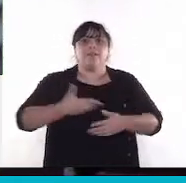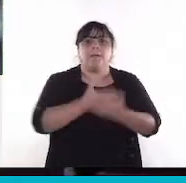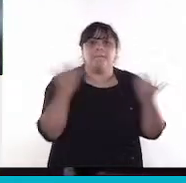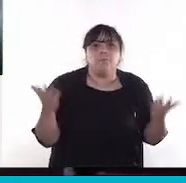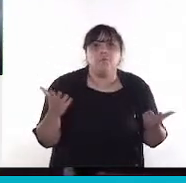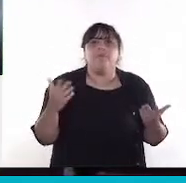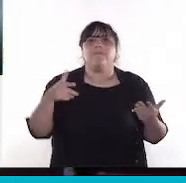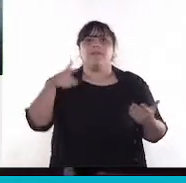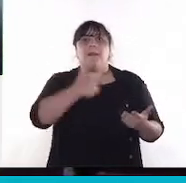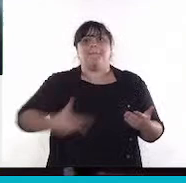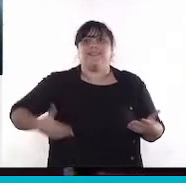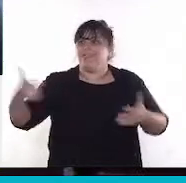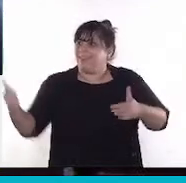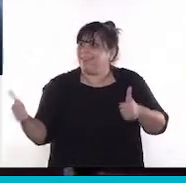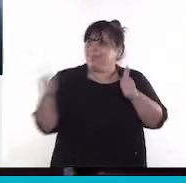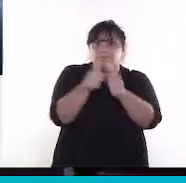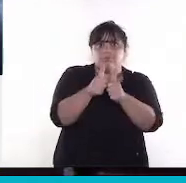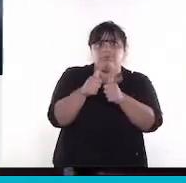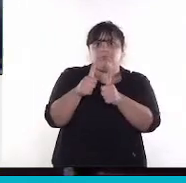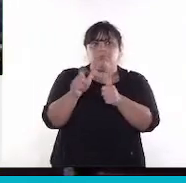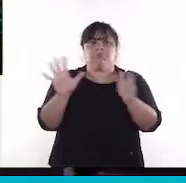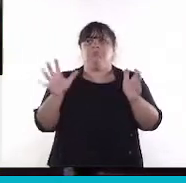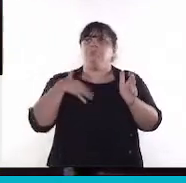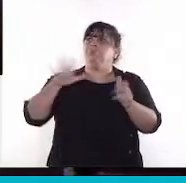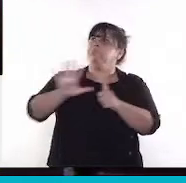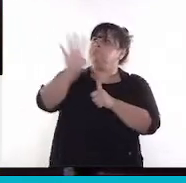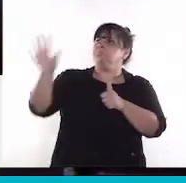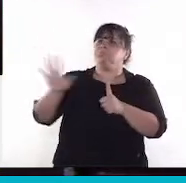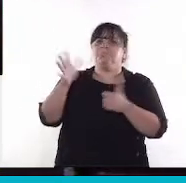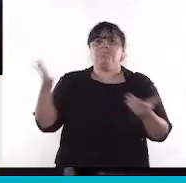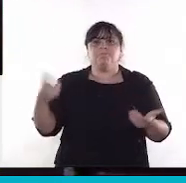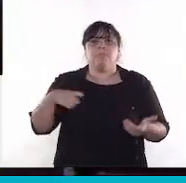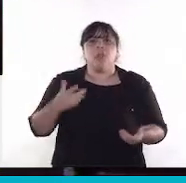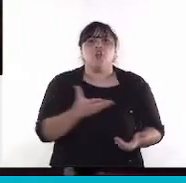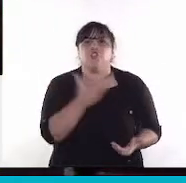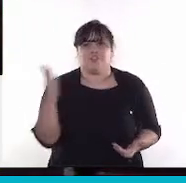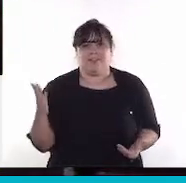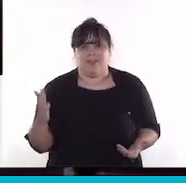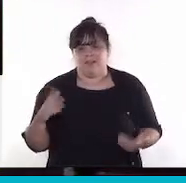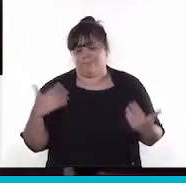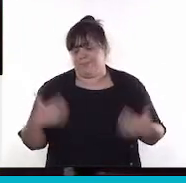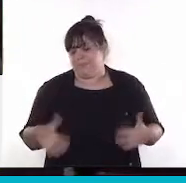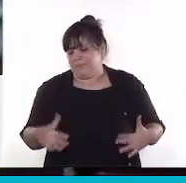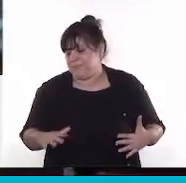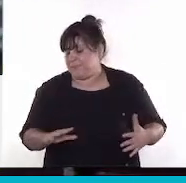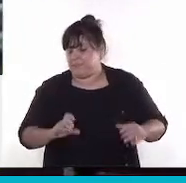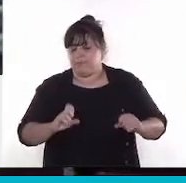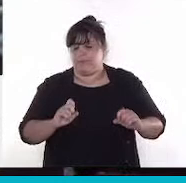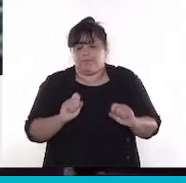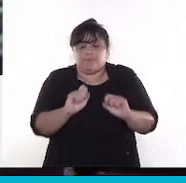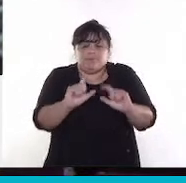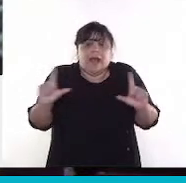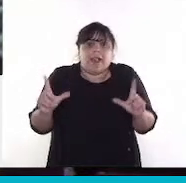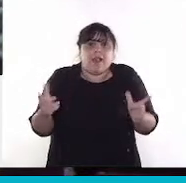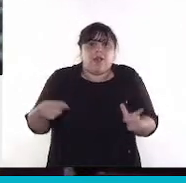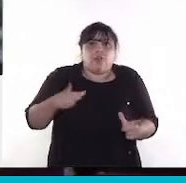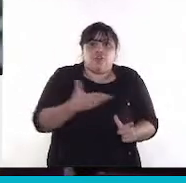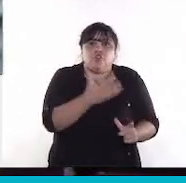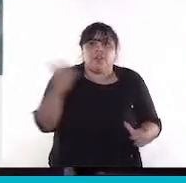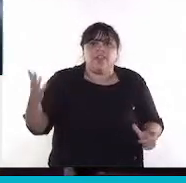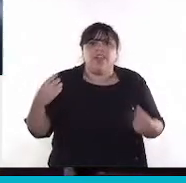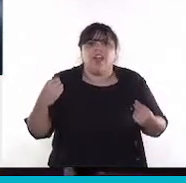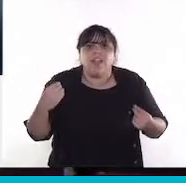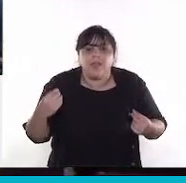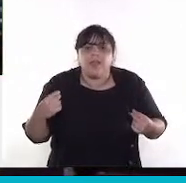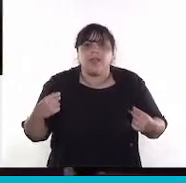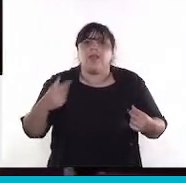el presidente. Y la sociedad está mal. La sociedad está esperando